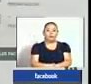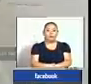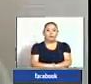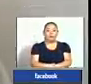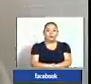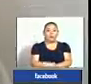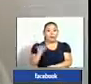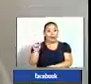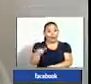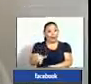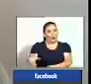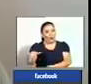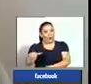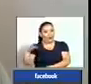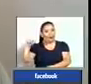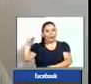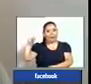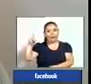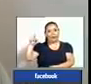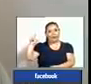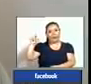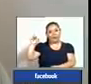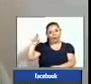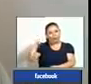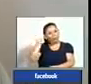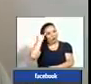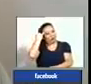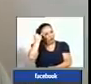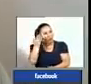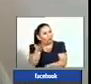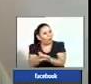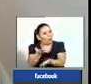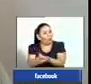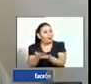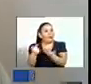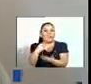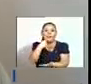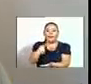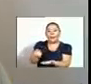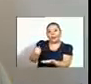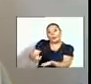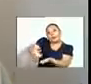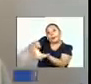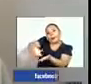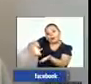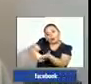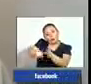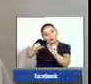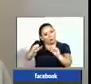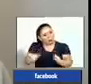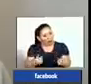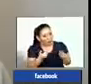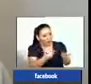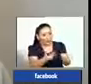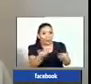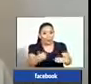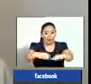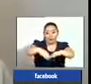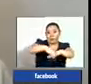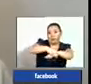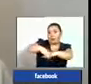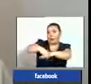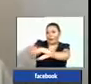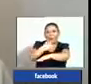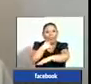En Candelaria de la Frontera arrancó una iniciativa liderada por la comuna para poder brindarle zapatos a